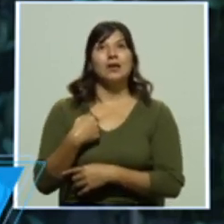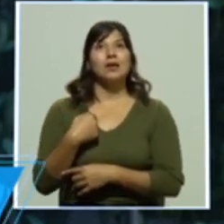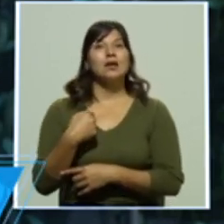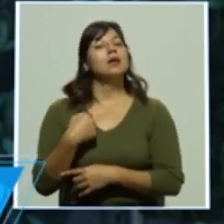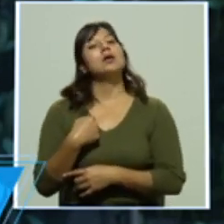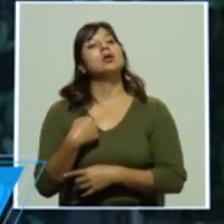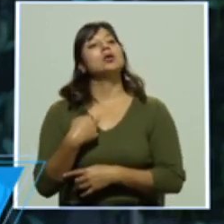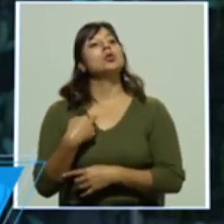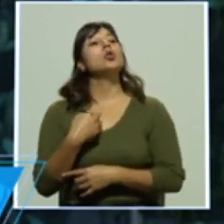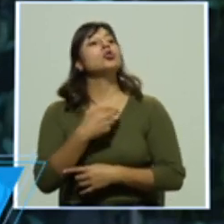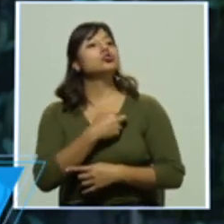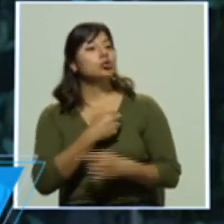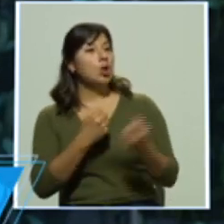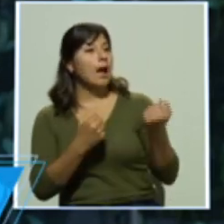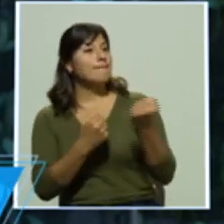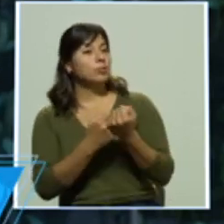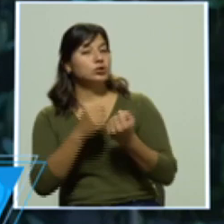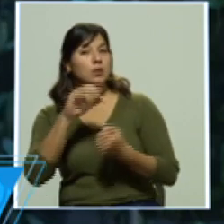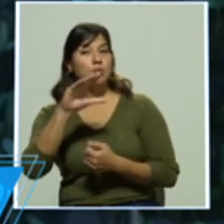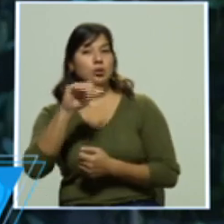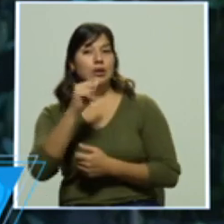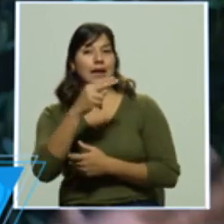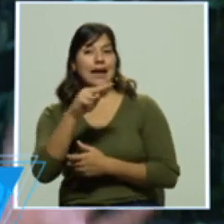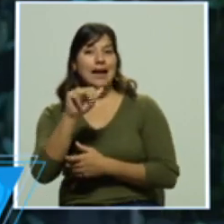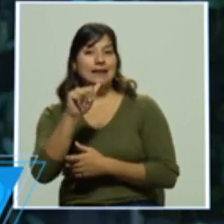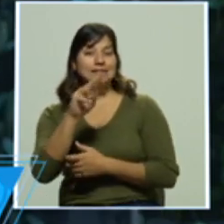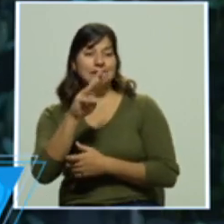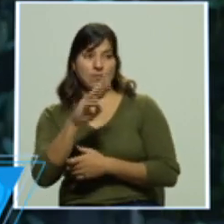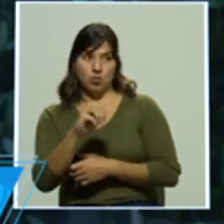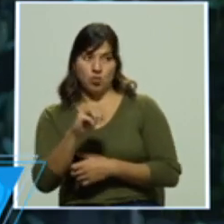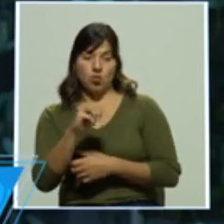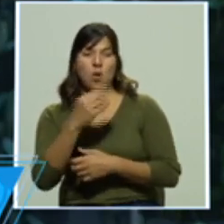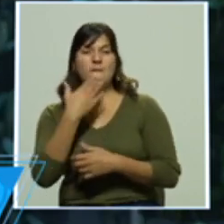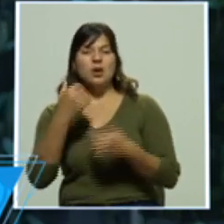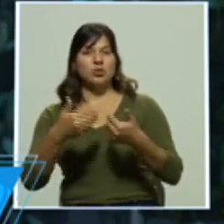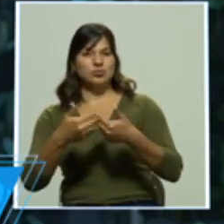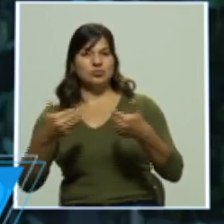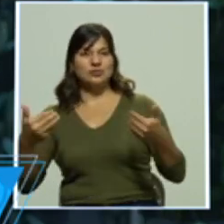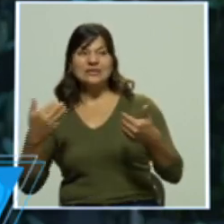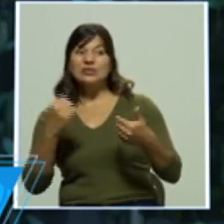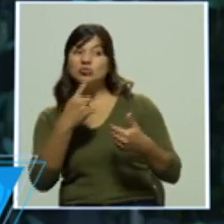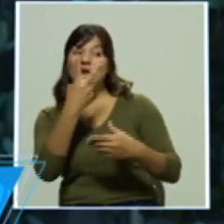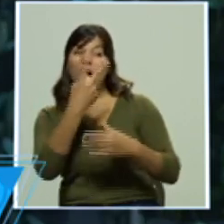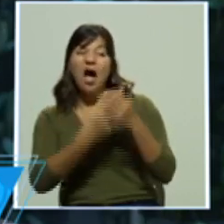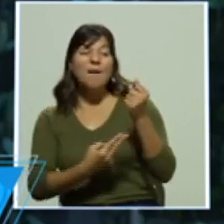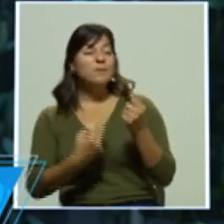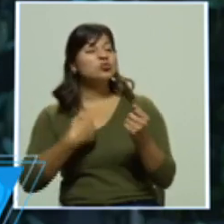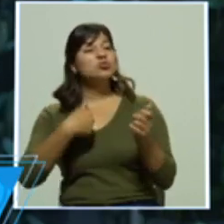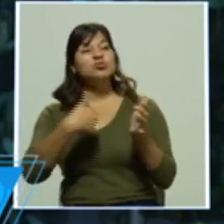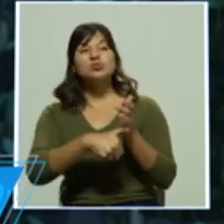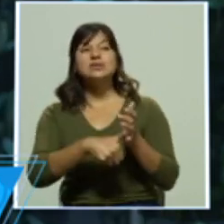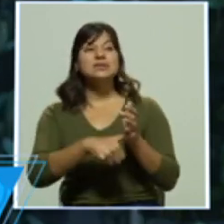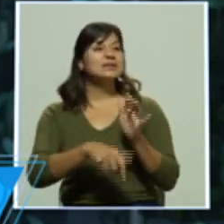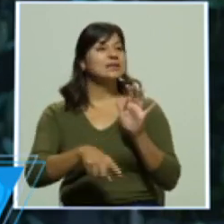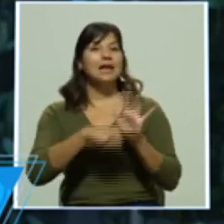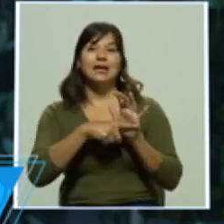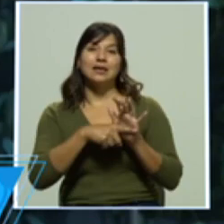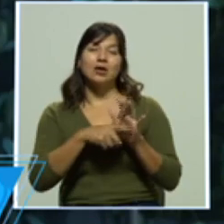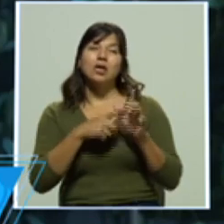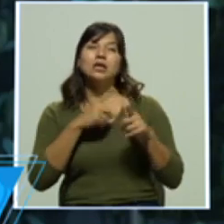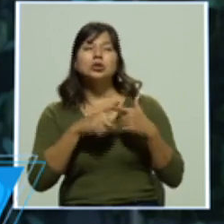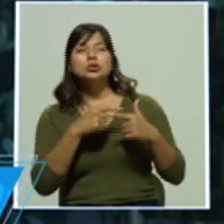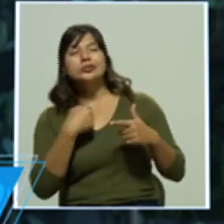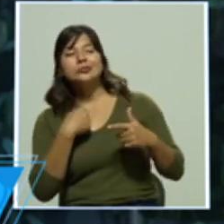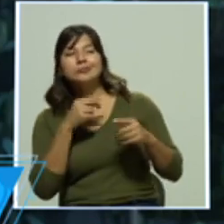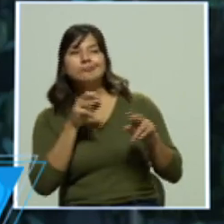cáñamo si quitas cannabis. Si van los dos, un voto negativo. Esos son el tipo de negociaciones que hay que empezar a